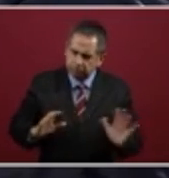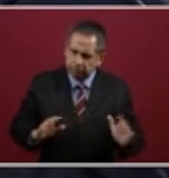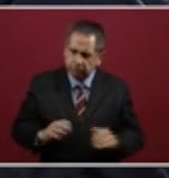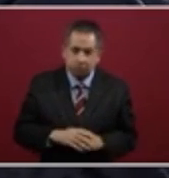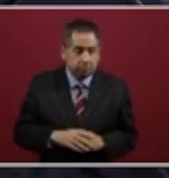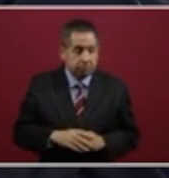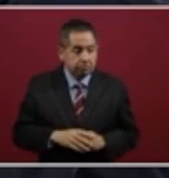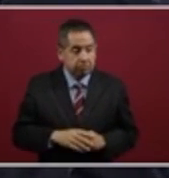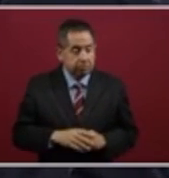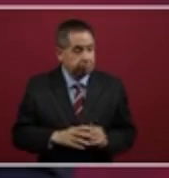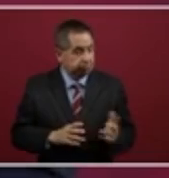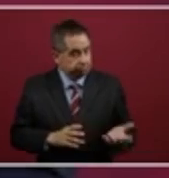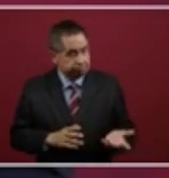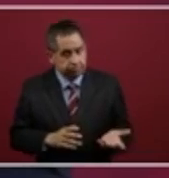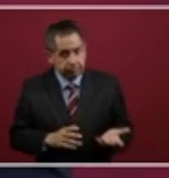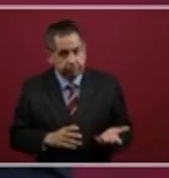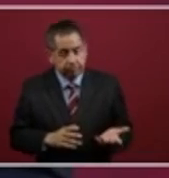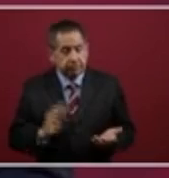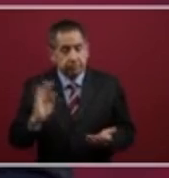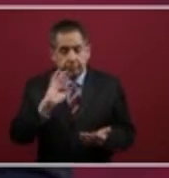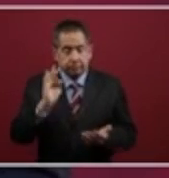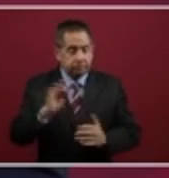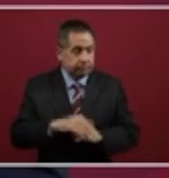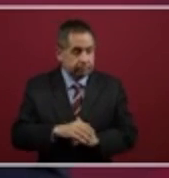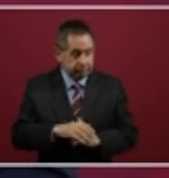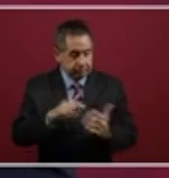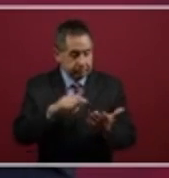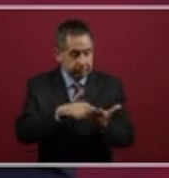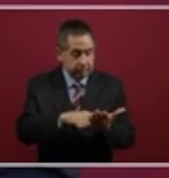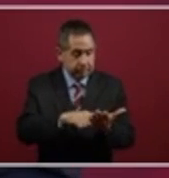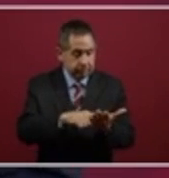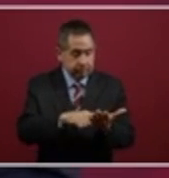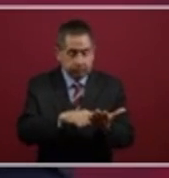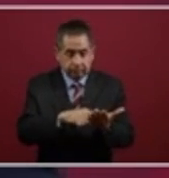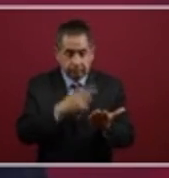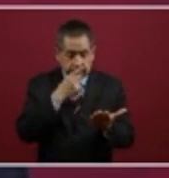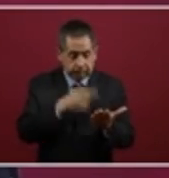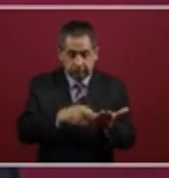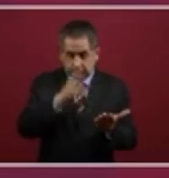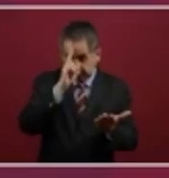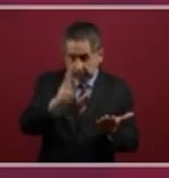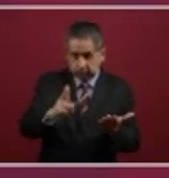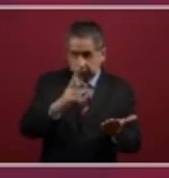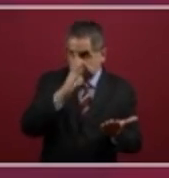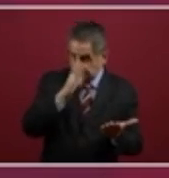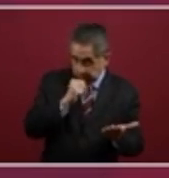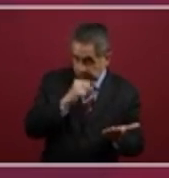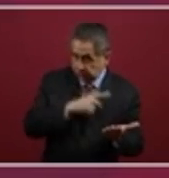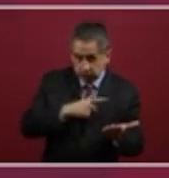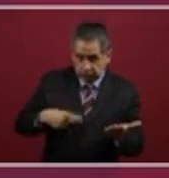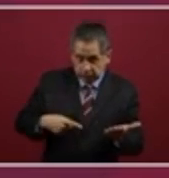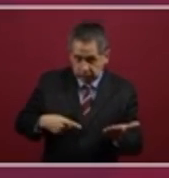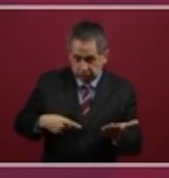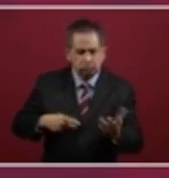producen y si están prohibidas, pero